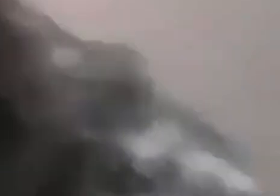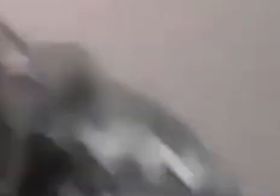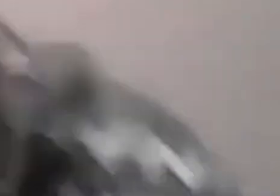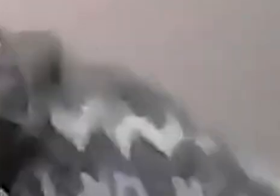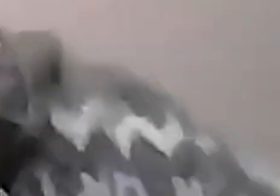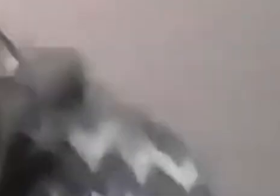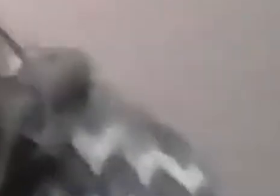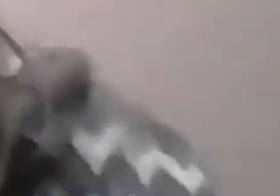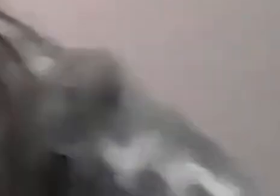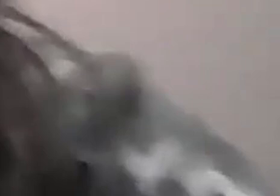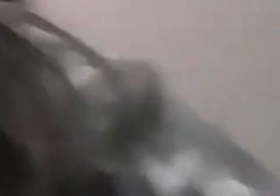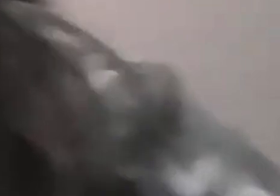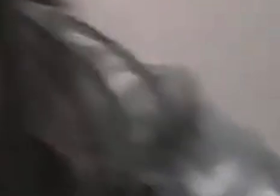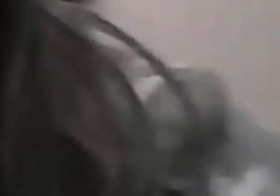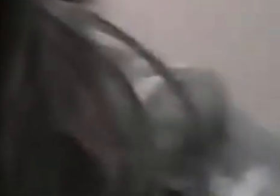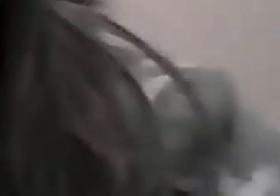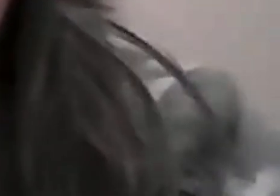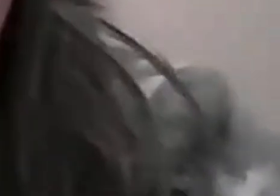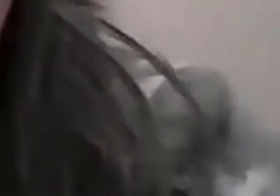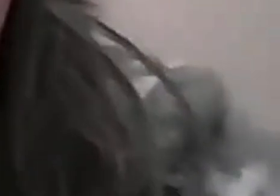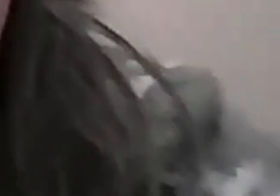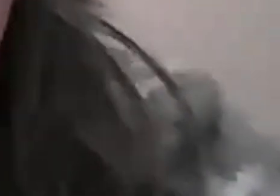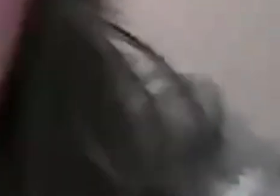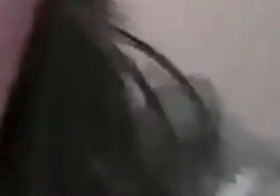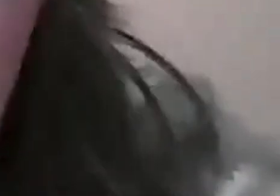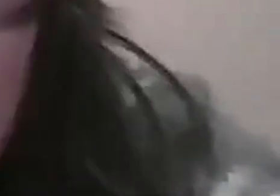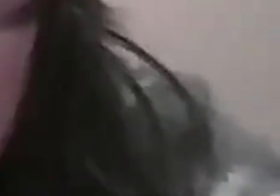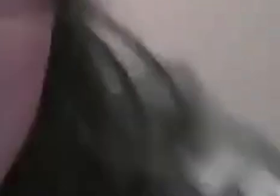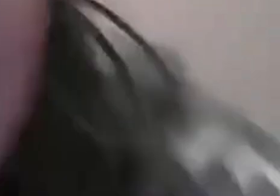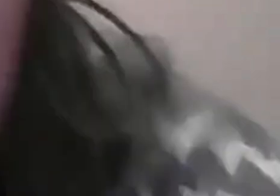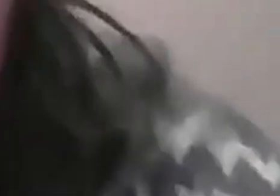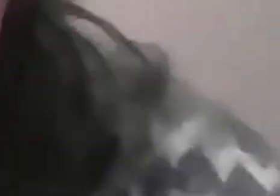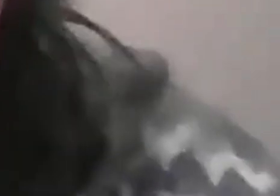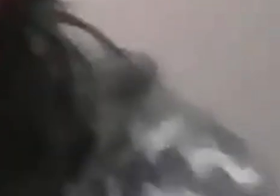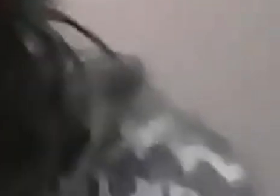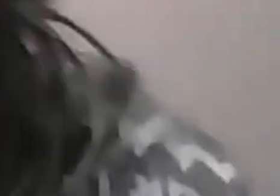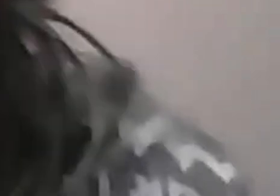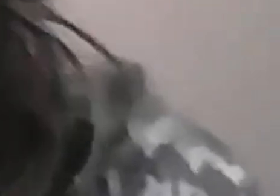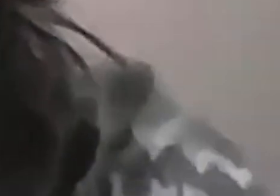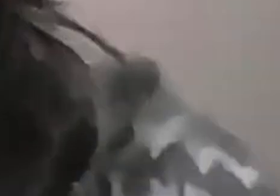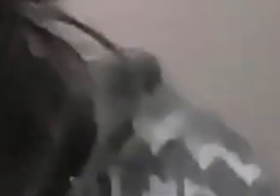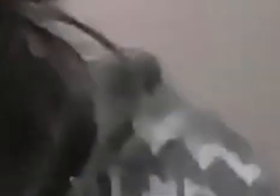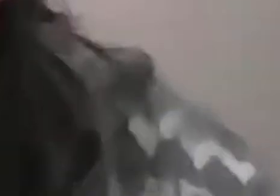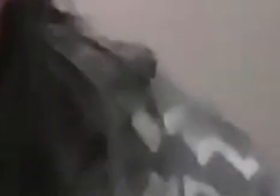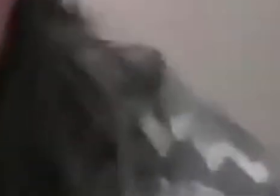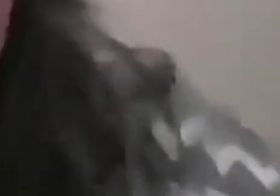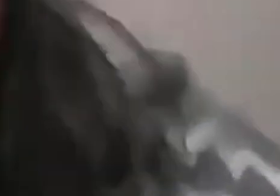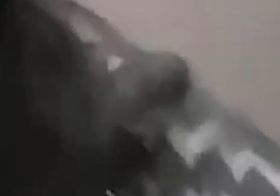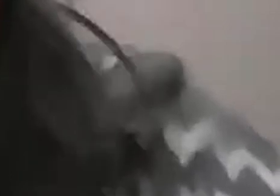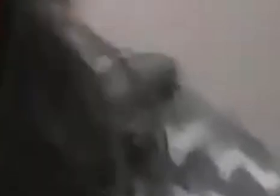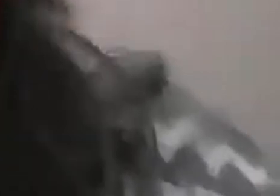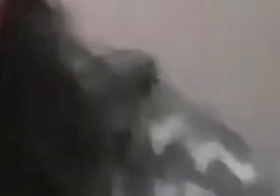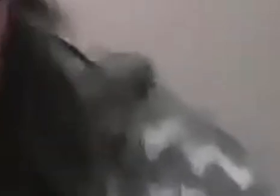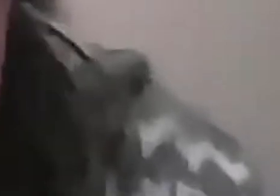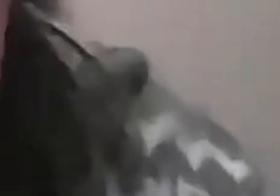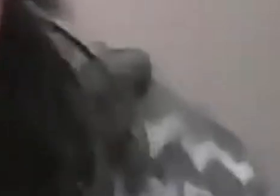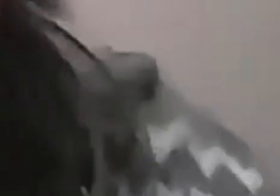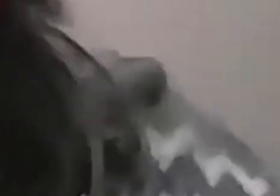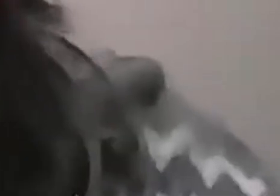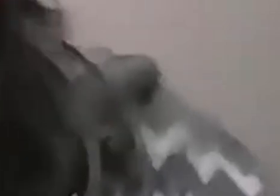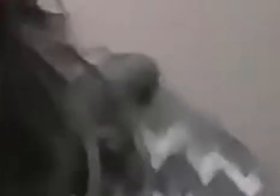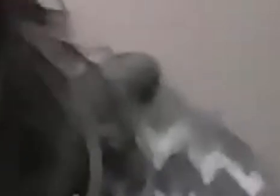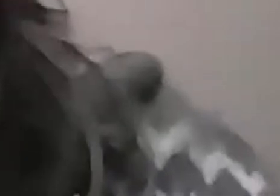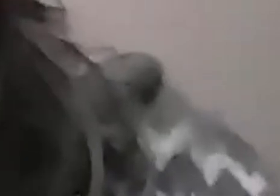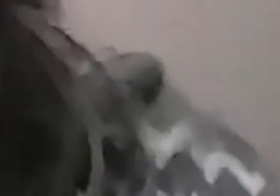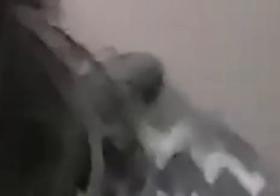chat. Así, bueno, después reciben el material. Eh, la jornada es apta para